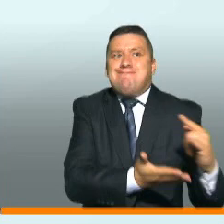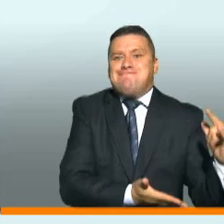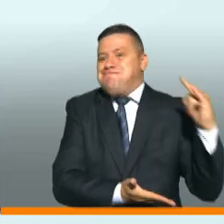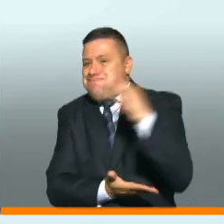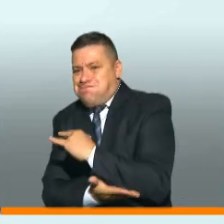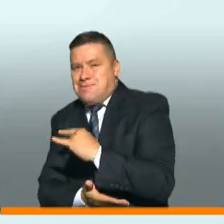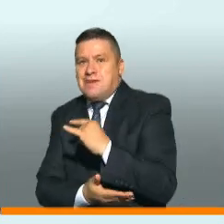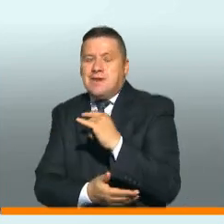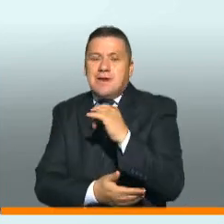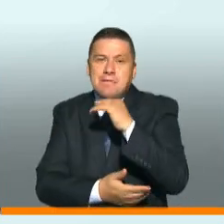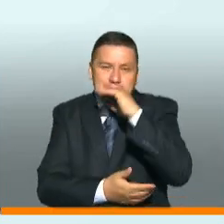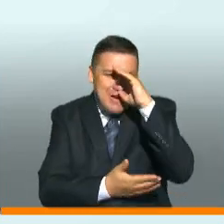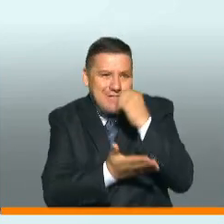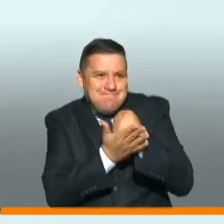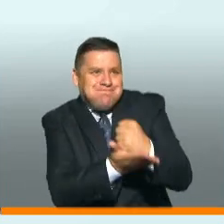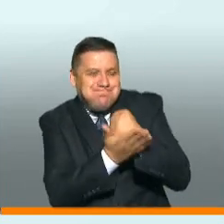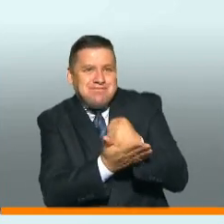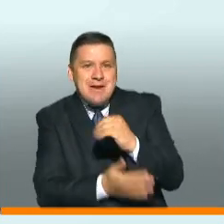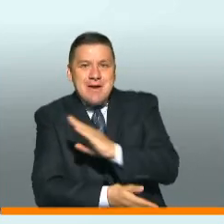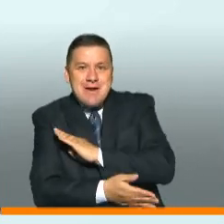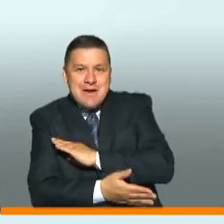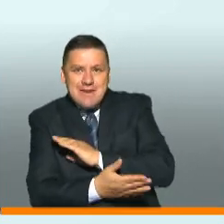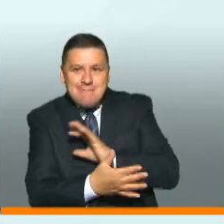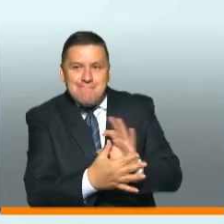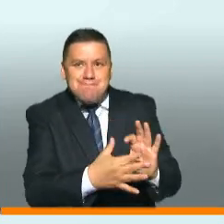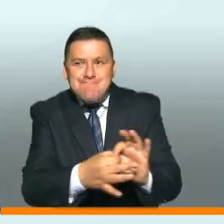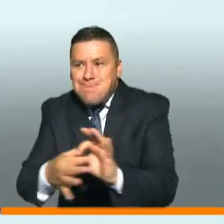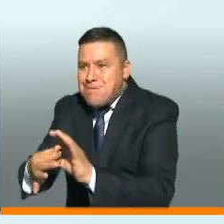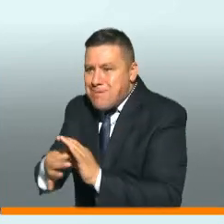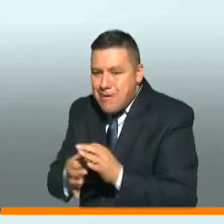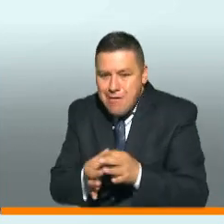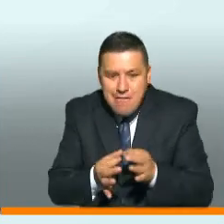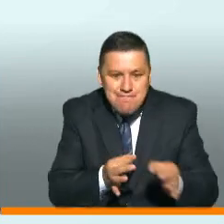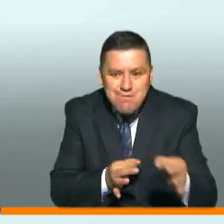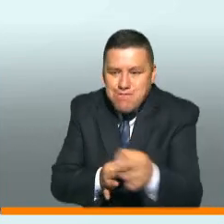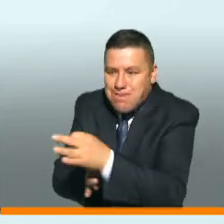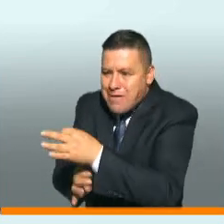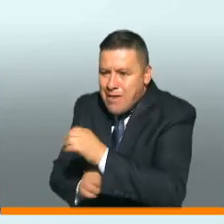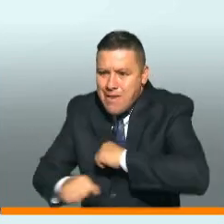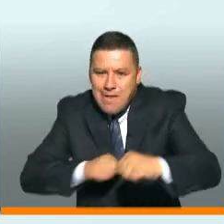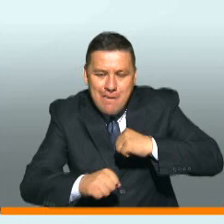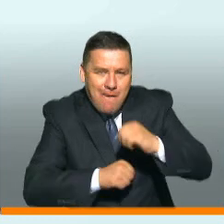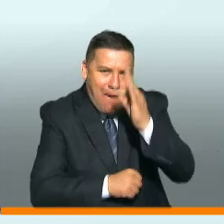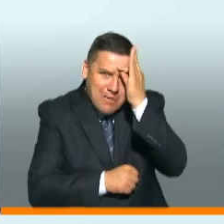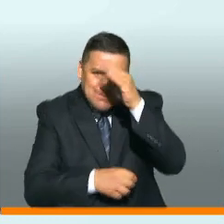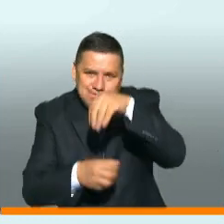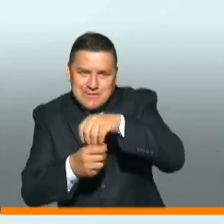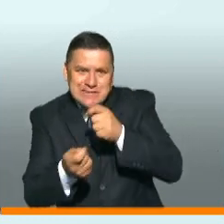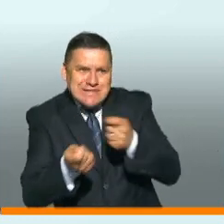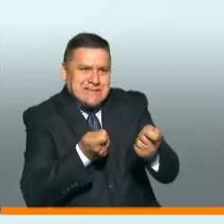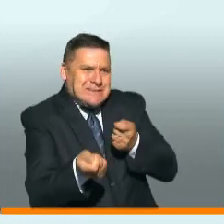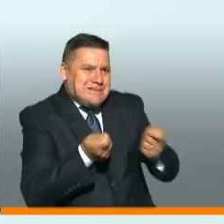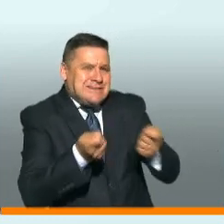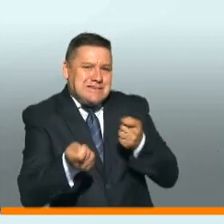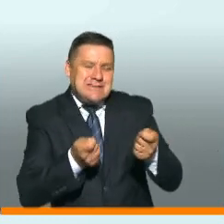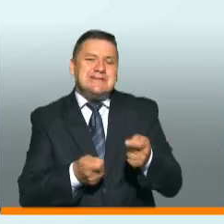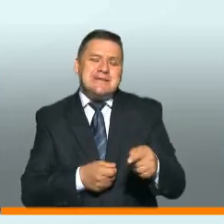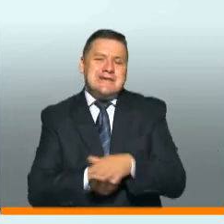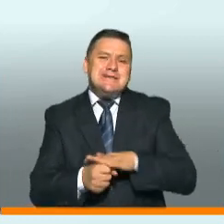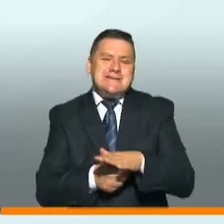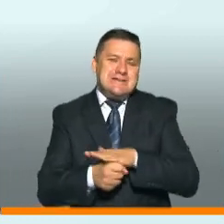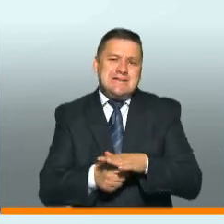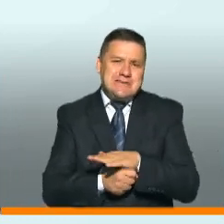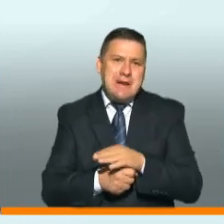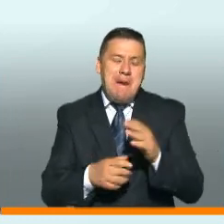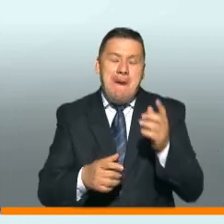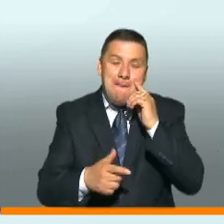la ciudad de Medellín y con todos los alcaldes del área metropolitana para poder contener y manejar toda la situación